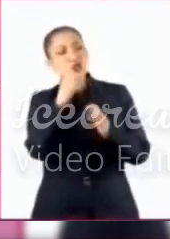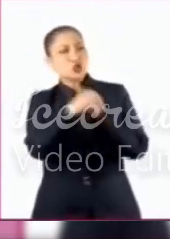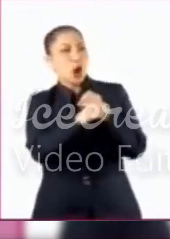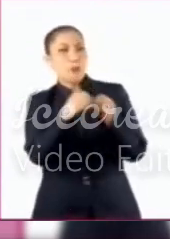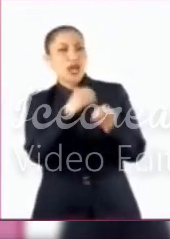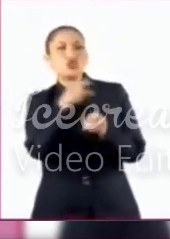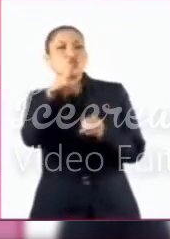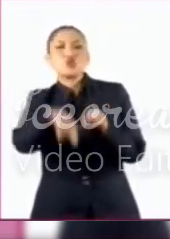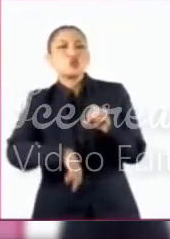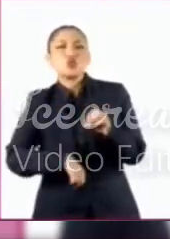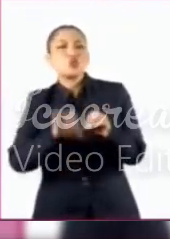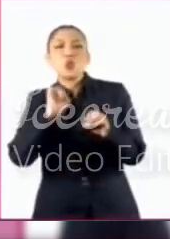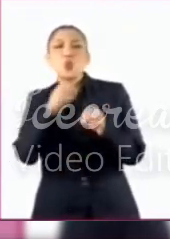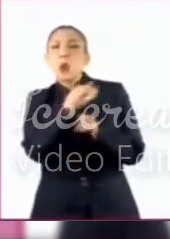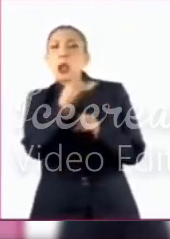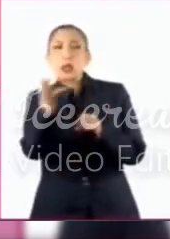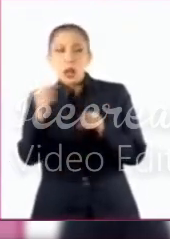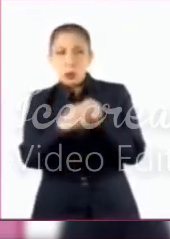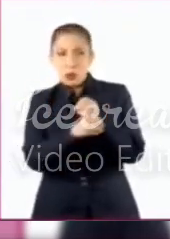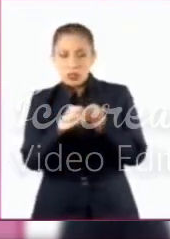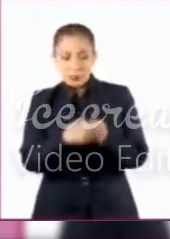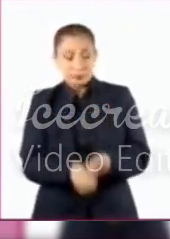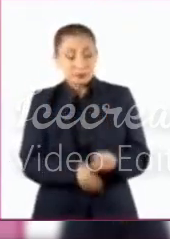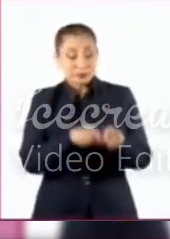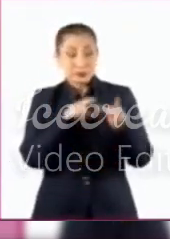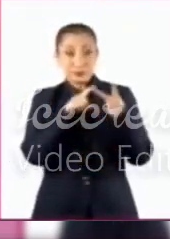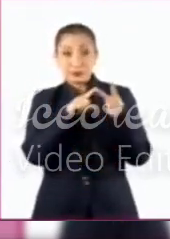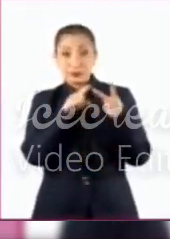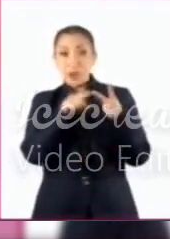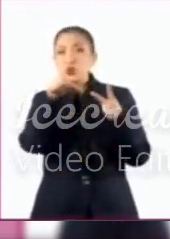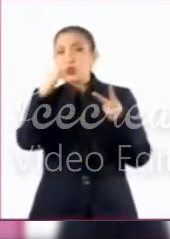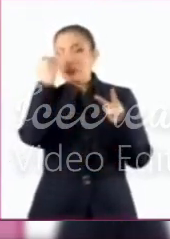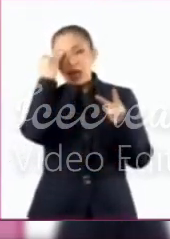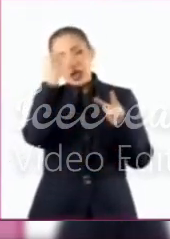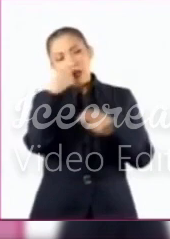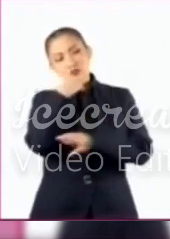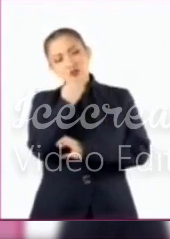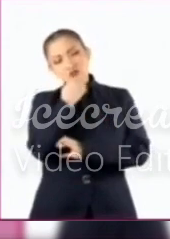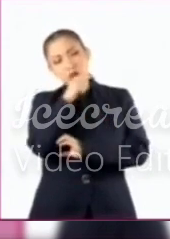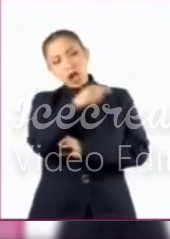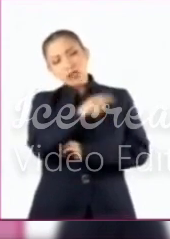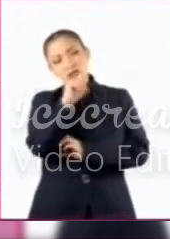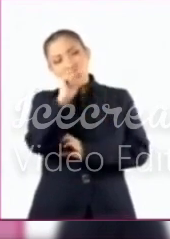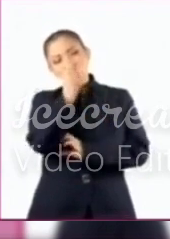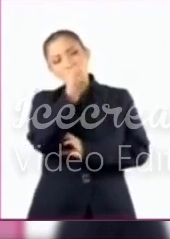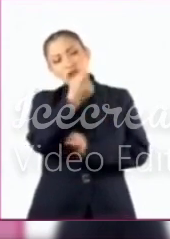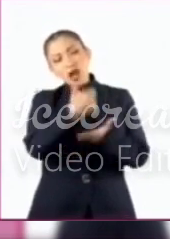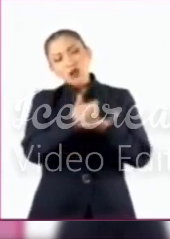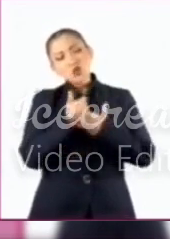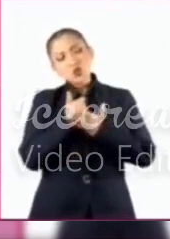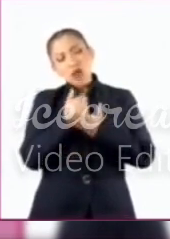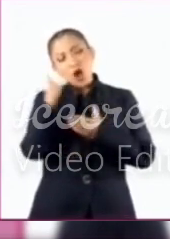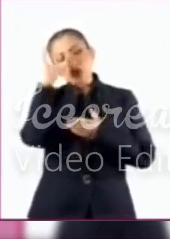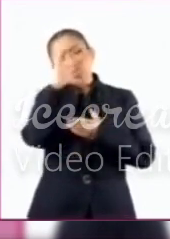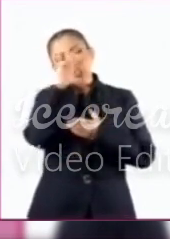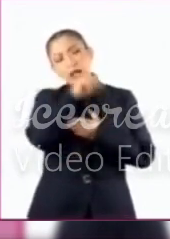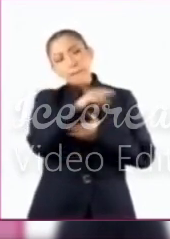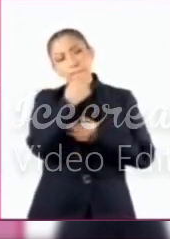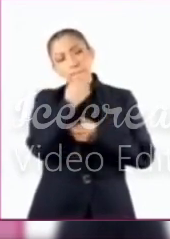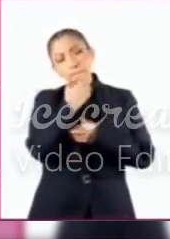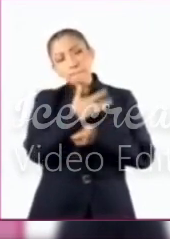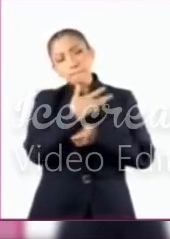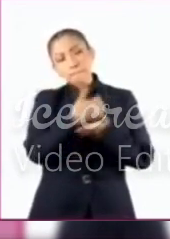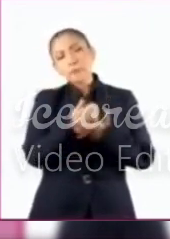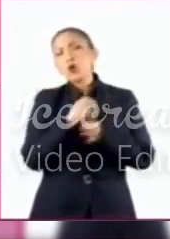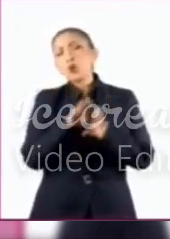un objeto que llame su atención. 2. Imaginen qué aportaciones tecnológicas o científicas podrían